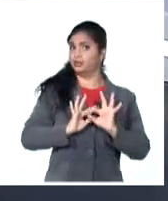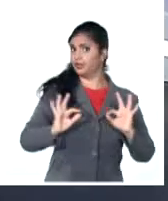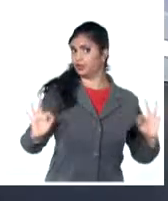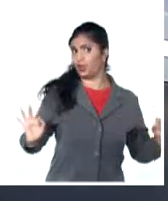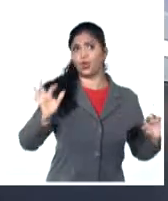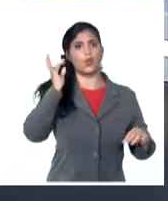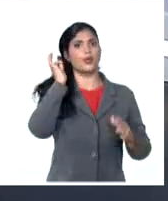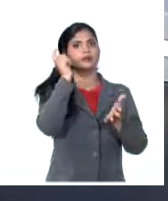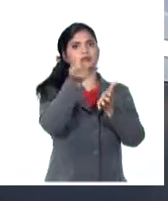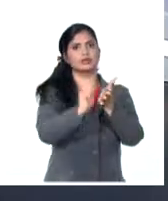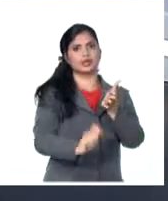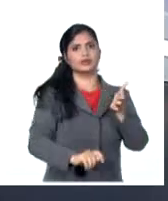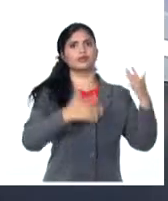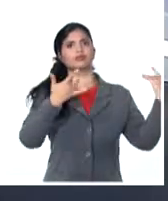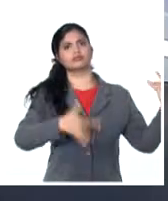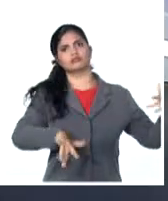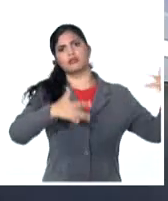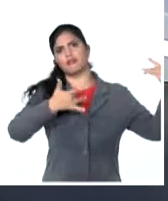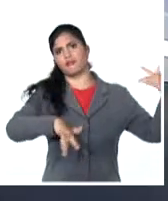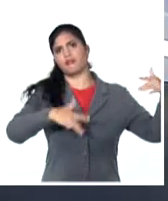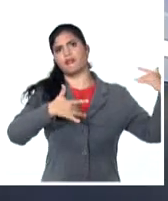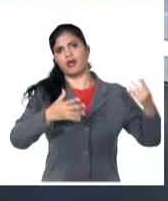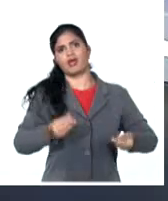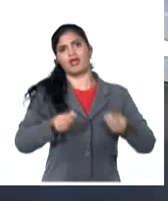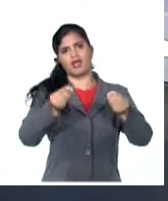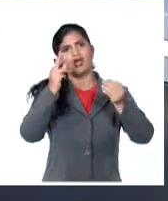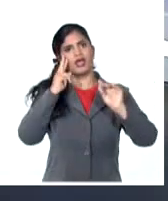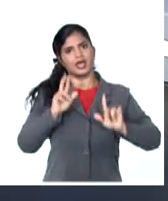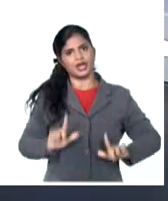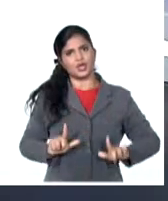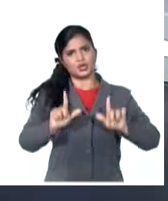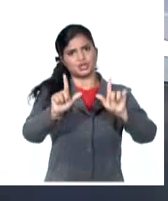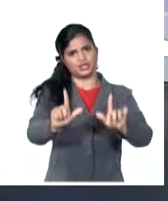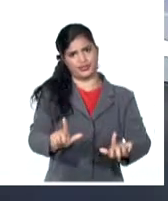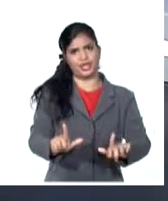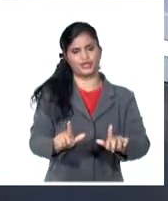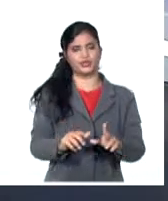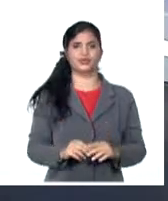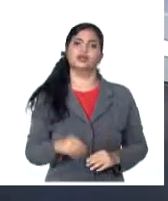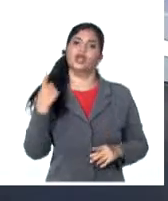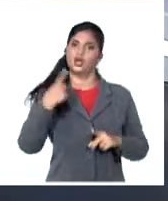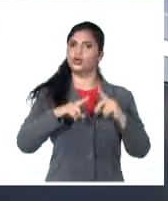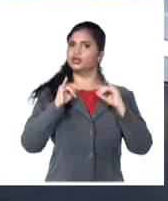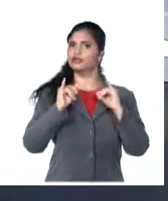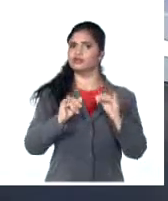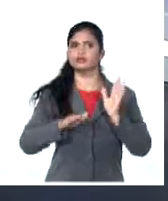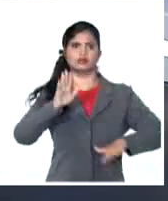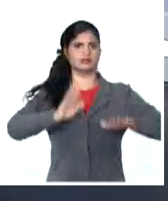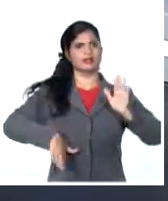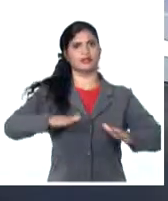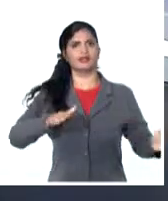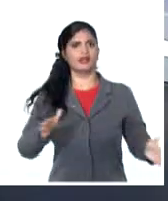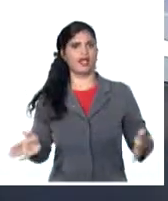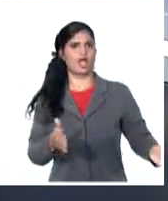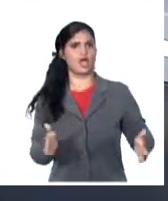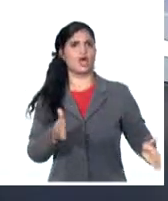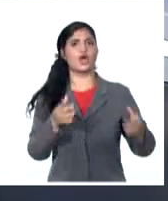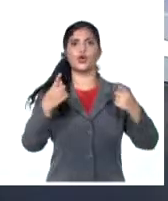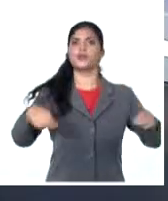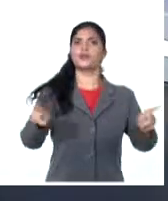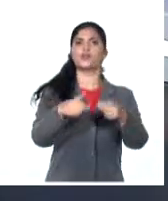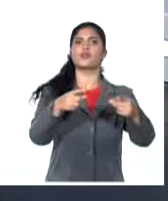la trovadora Marta Campos. Y no es el único tema que vas a abordar, también vas a hablar de rumba, para ponerle un poquito el matiz. Así